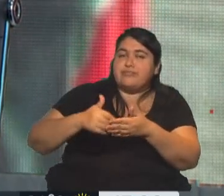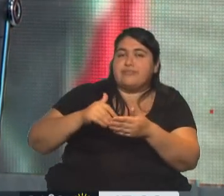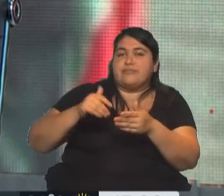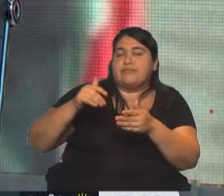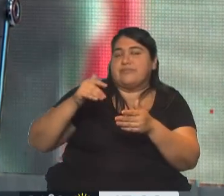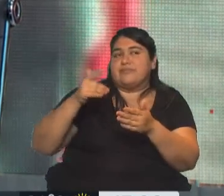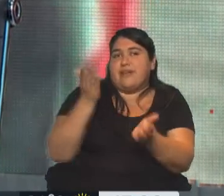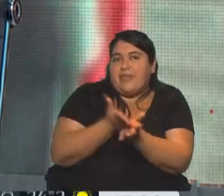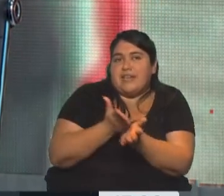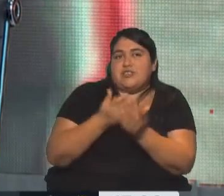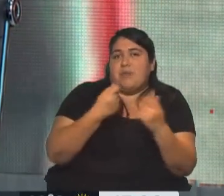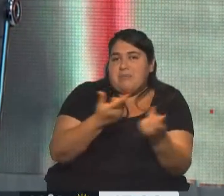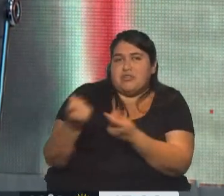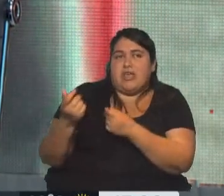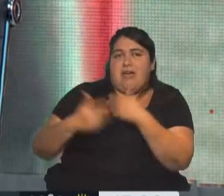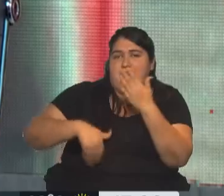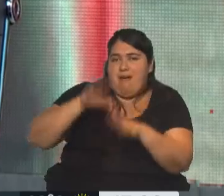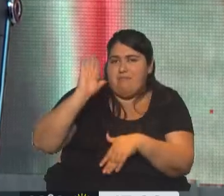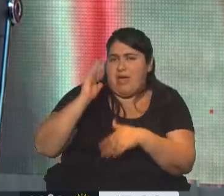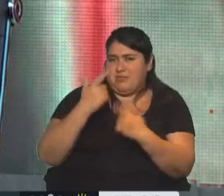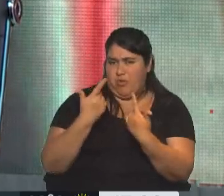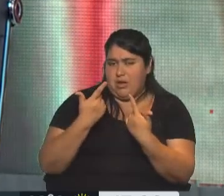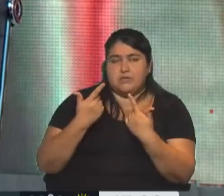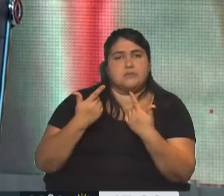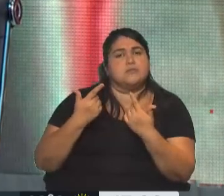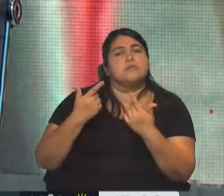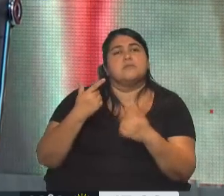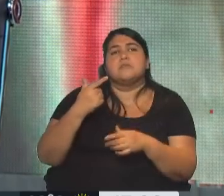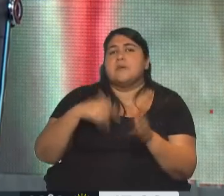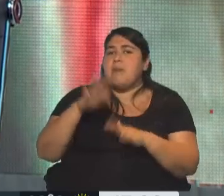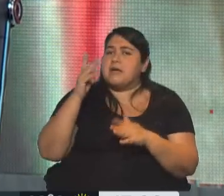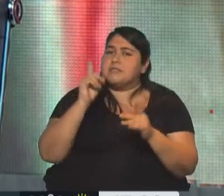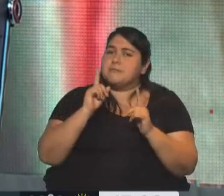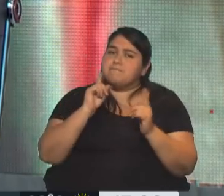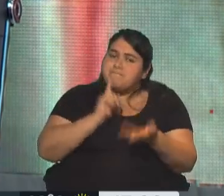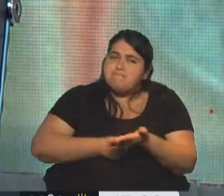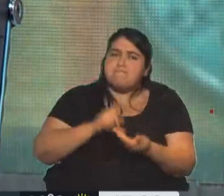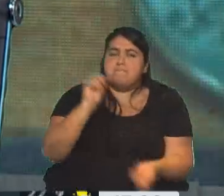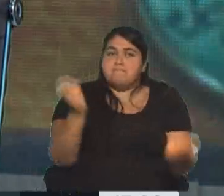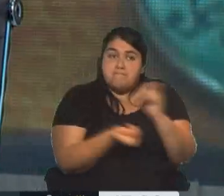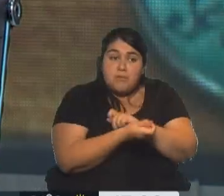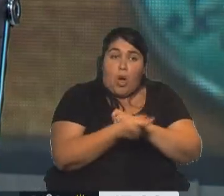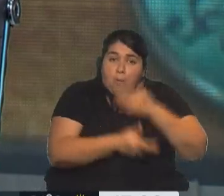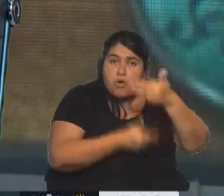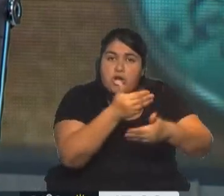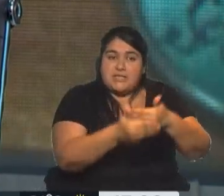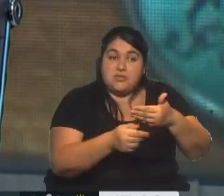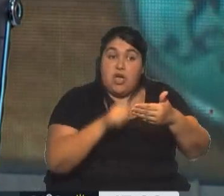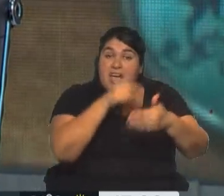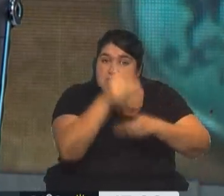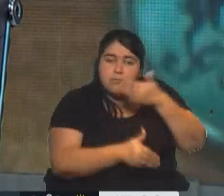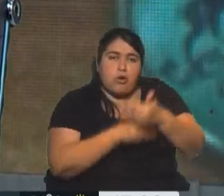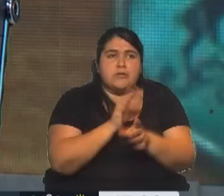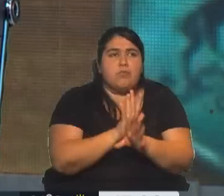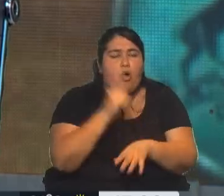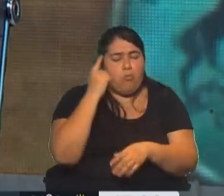daba derechos para las mayorías, etcétera, eligió el progresismo y el progresismo lo traicionó. Lo traicionó porque le